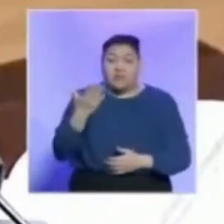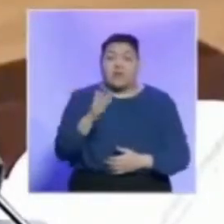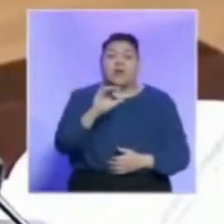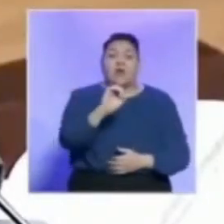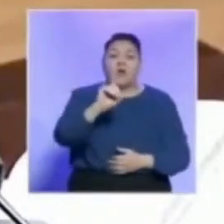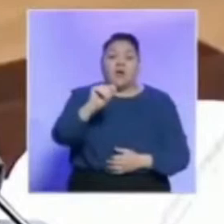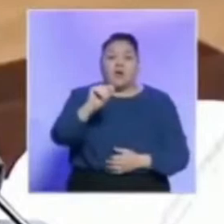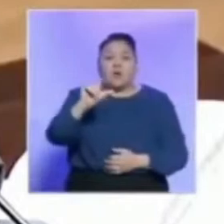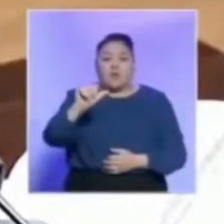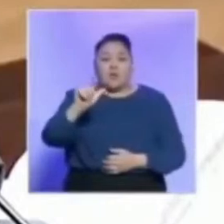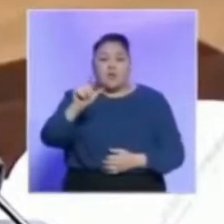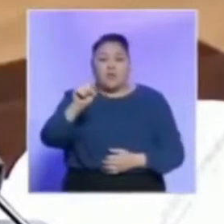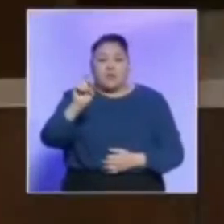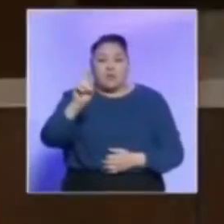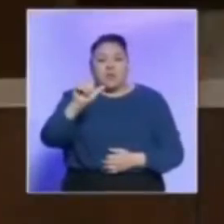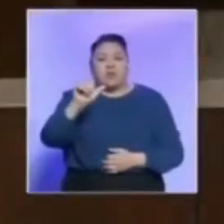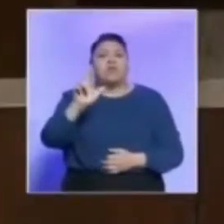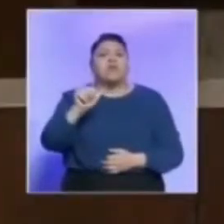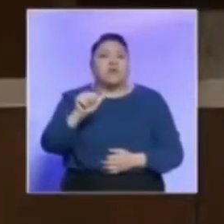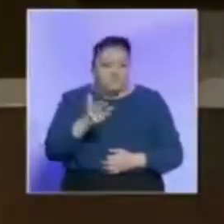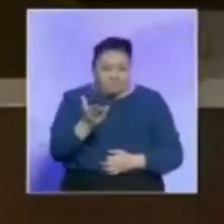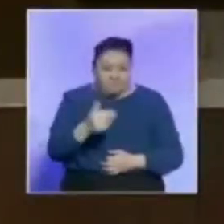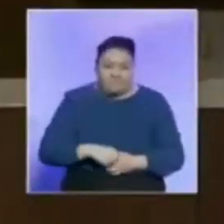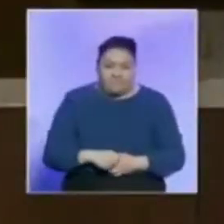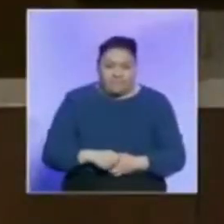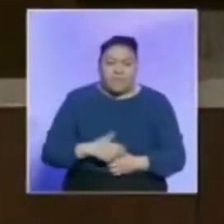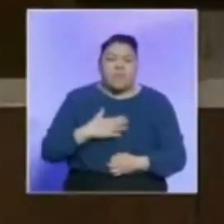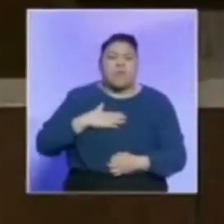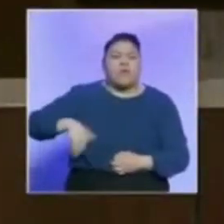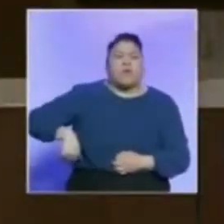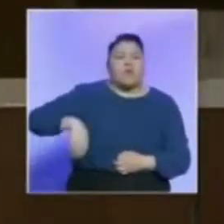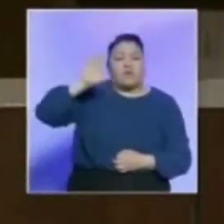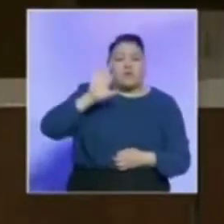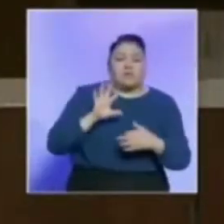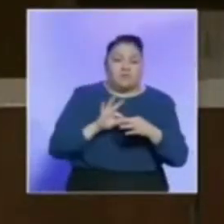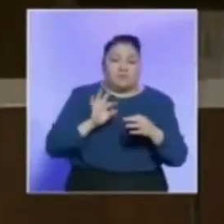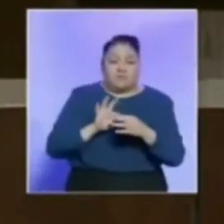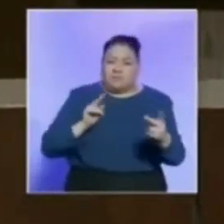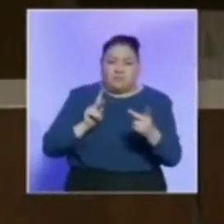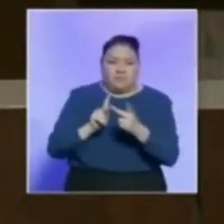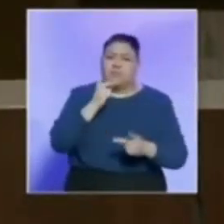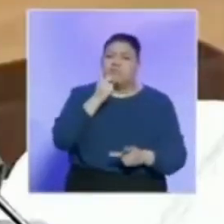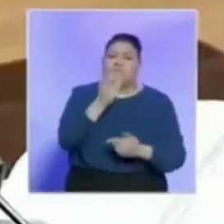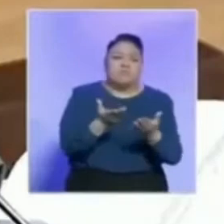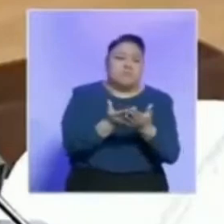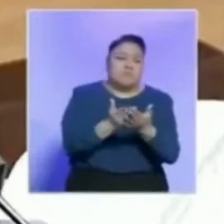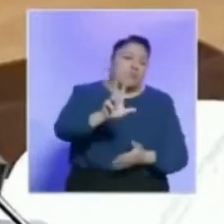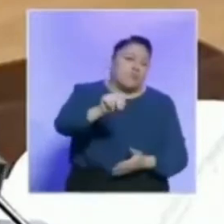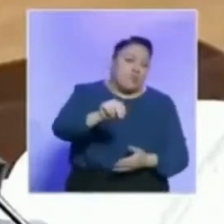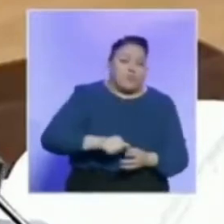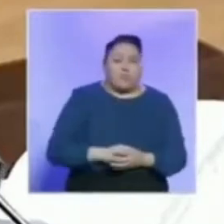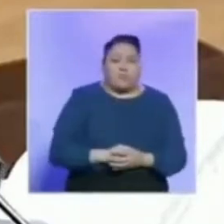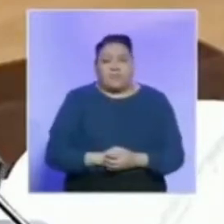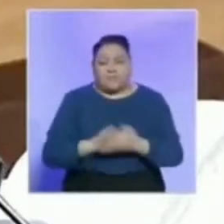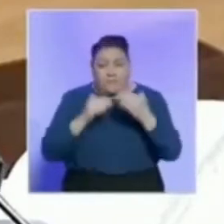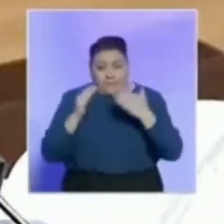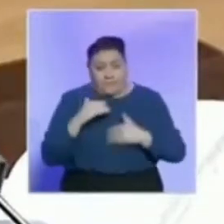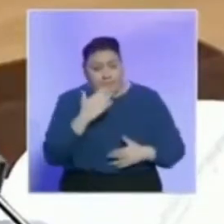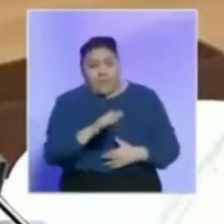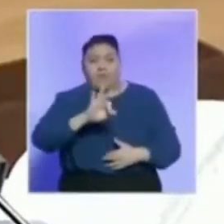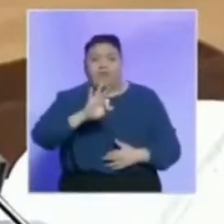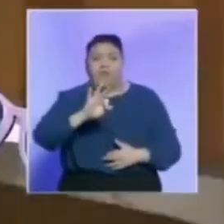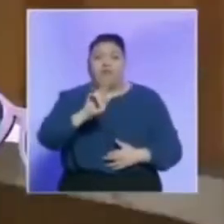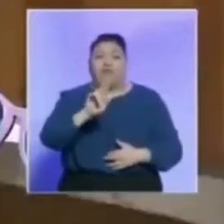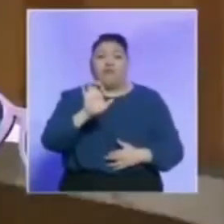intentaron sabotear el proceso judicial. No les gustó, desde que lo discutían en el sexenio de Andrés Manuel